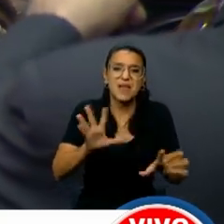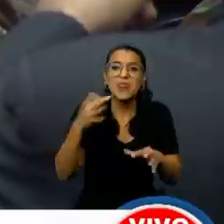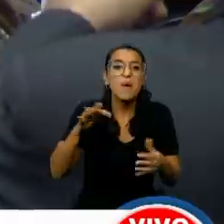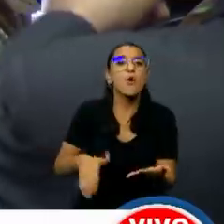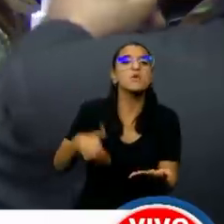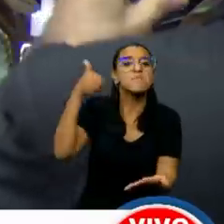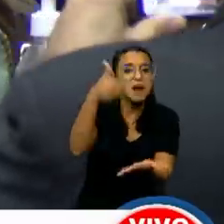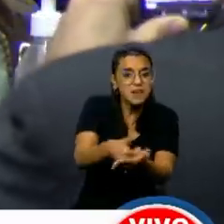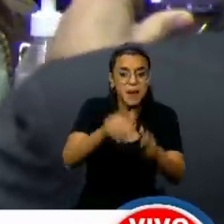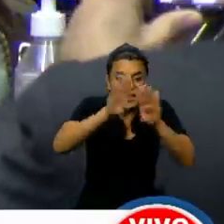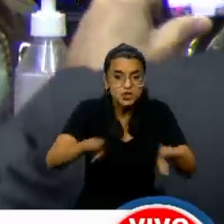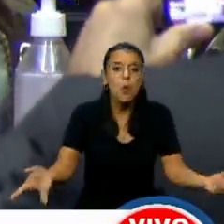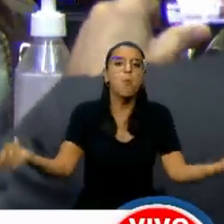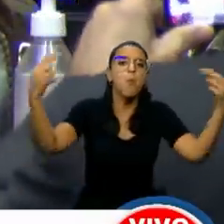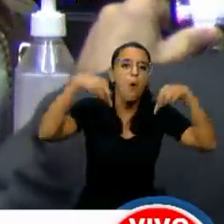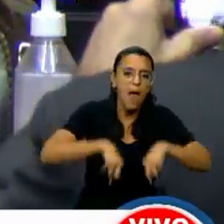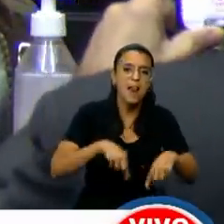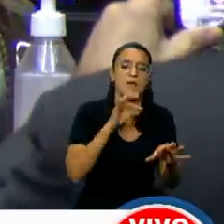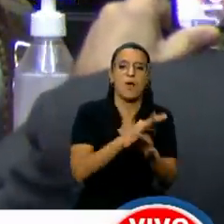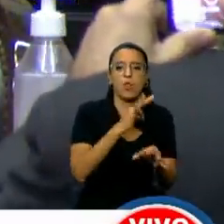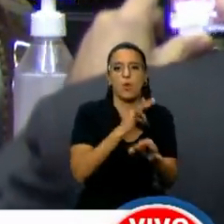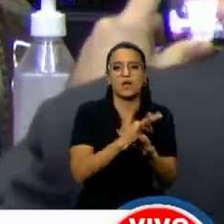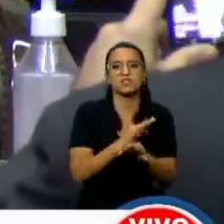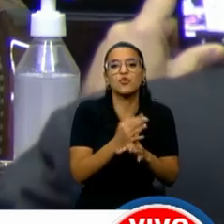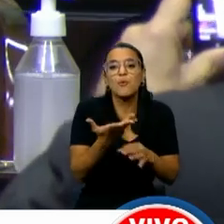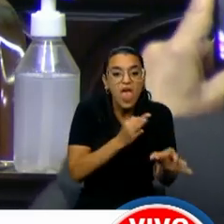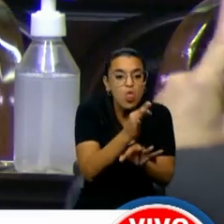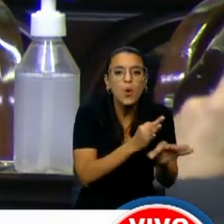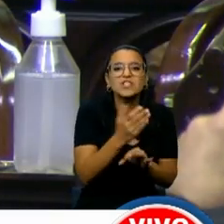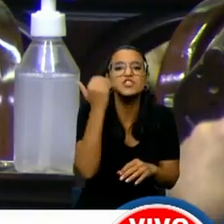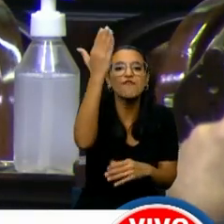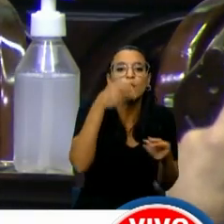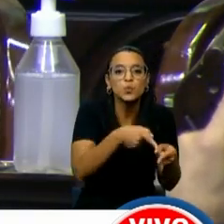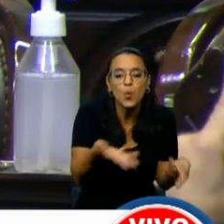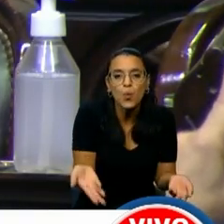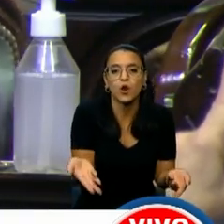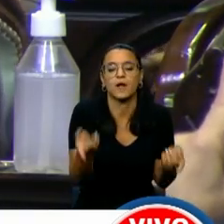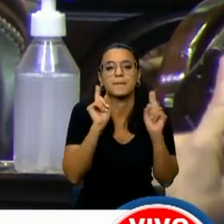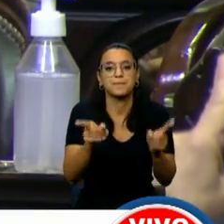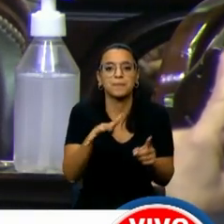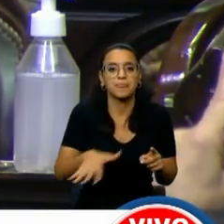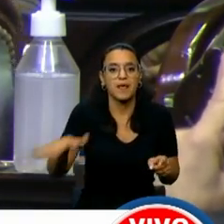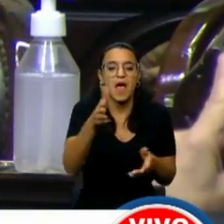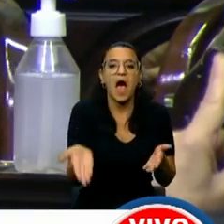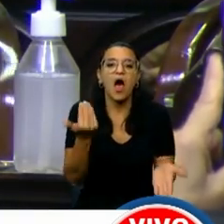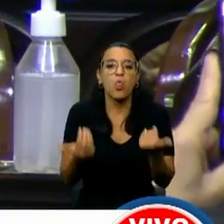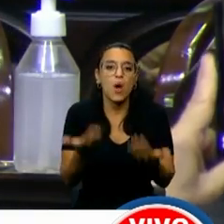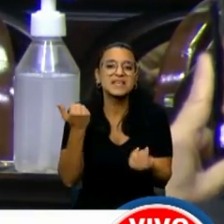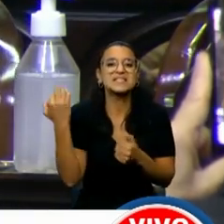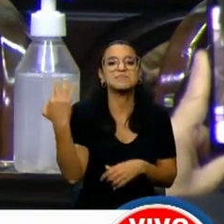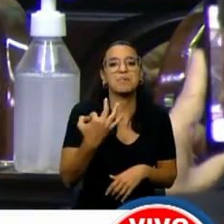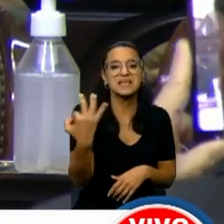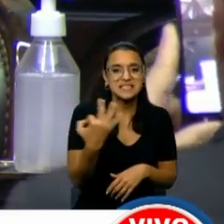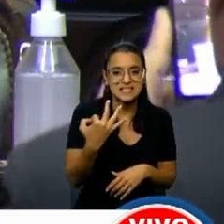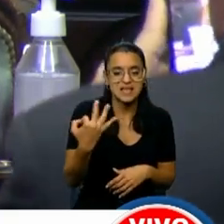para que nuestros chicos vuelvan vuelvan la educación en el futuro y qué decir de la zona aduanera especial